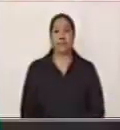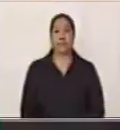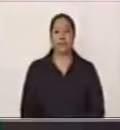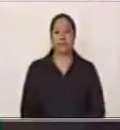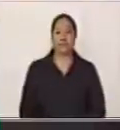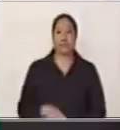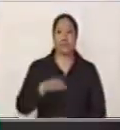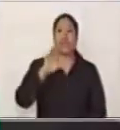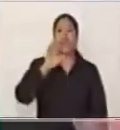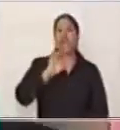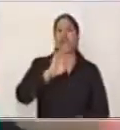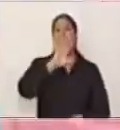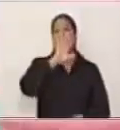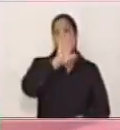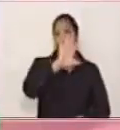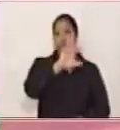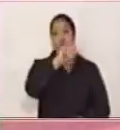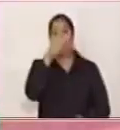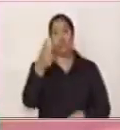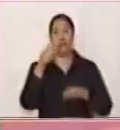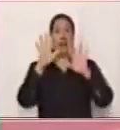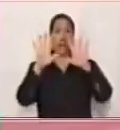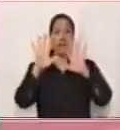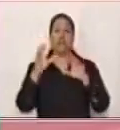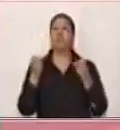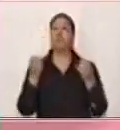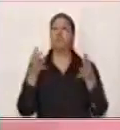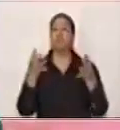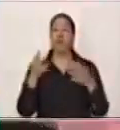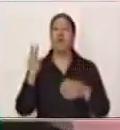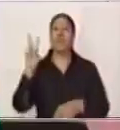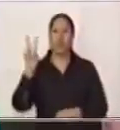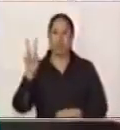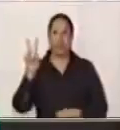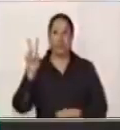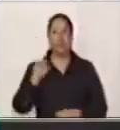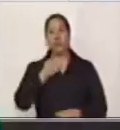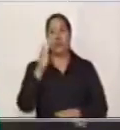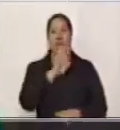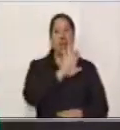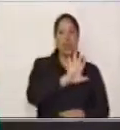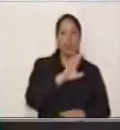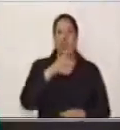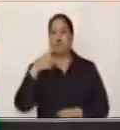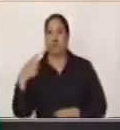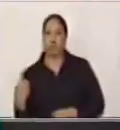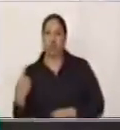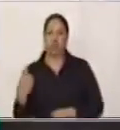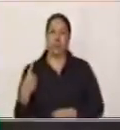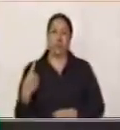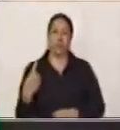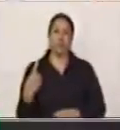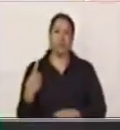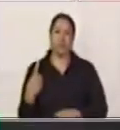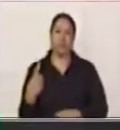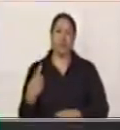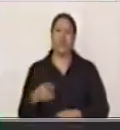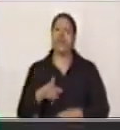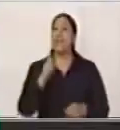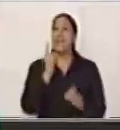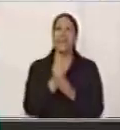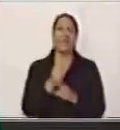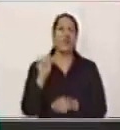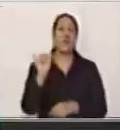la quinta de 10 es 2 y la quinta de 5 es 1. Si te das cuenta, pasa exactamente lo mismo que